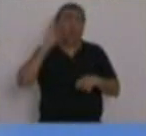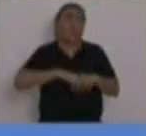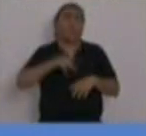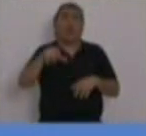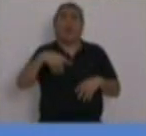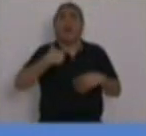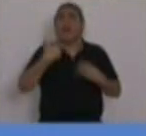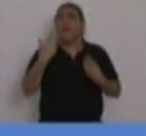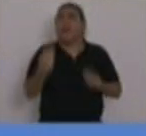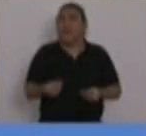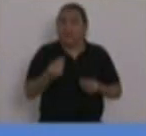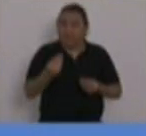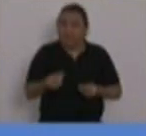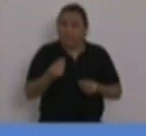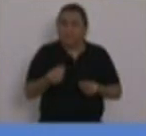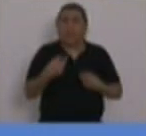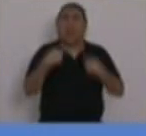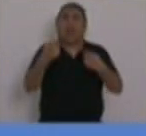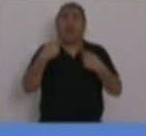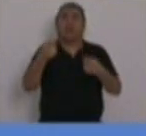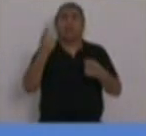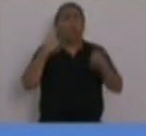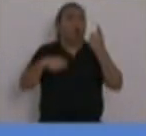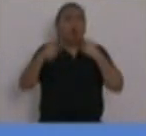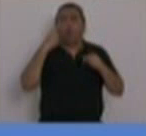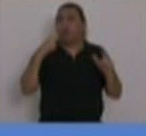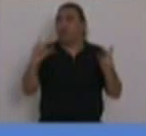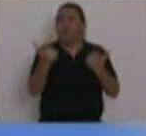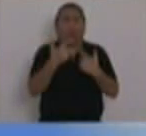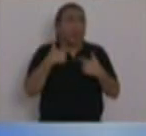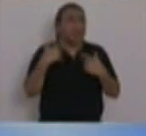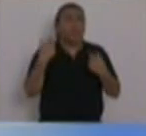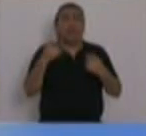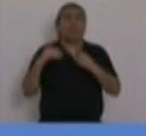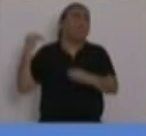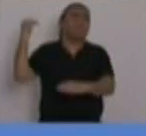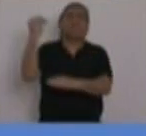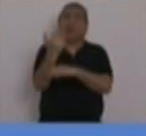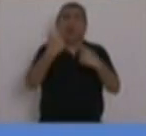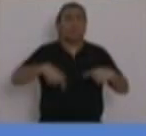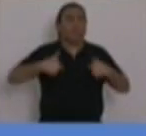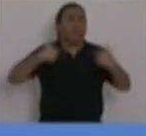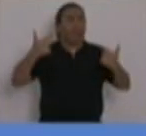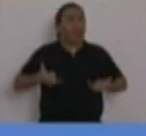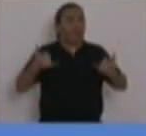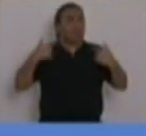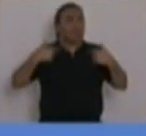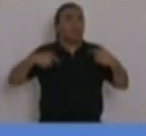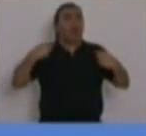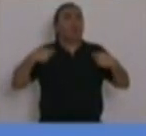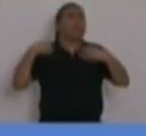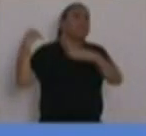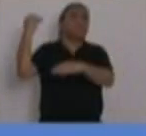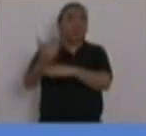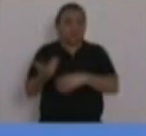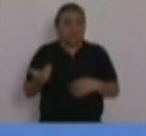Señorita, en el último gobierno de Cristina Fernández de Kirchner, la fuga de capitales o la conformación de activos externos es superior a lo